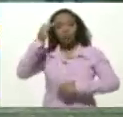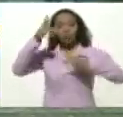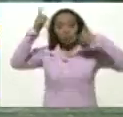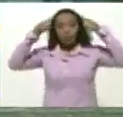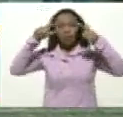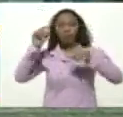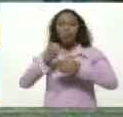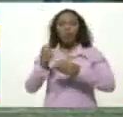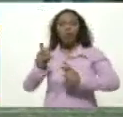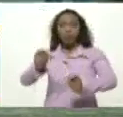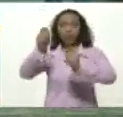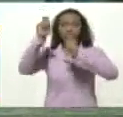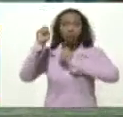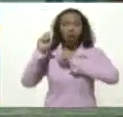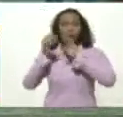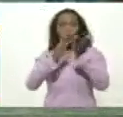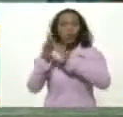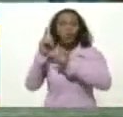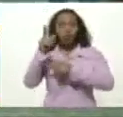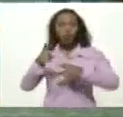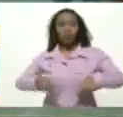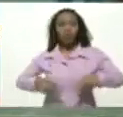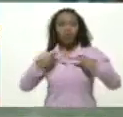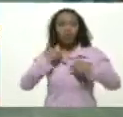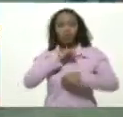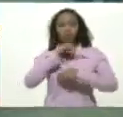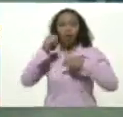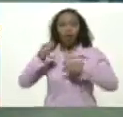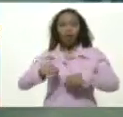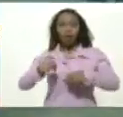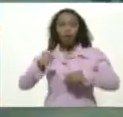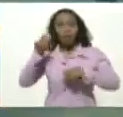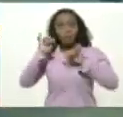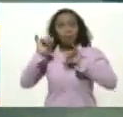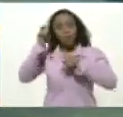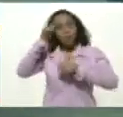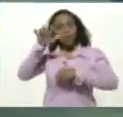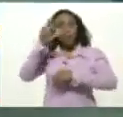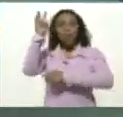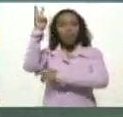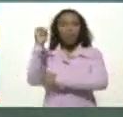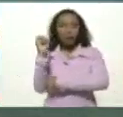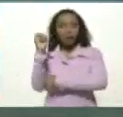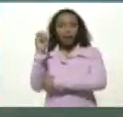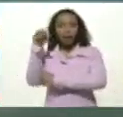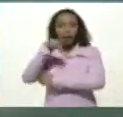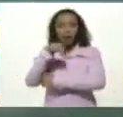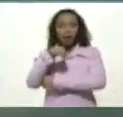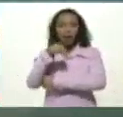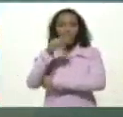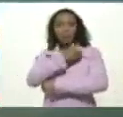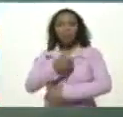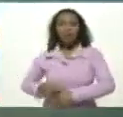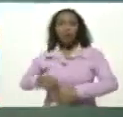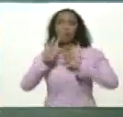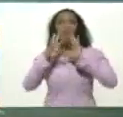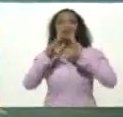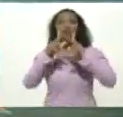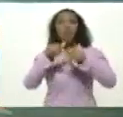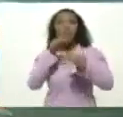le encomendó a la comuna como su vida. Bueno, acá, que sea el mismo pueblo de Petare, el mismo pueblo petareño, presidente, que le cuente,